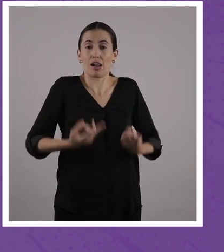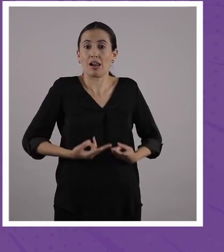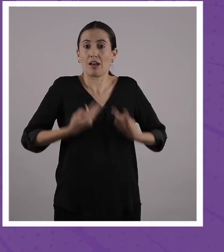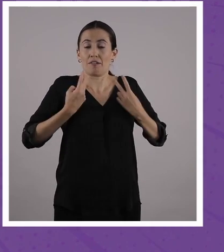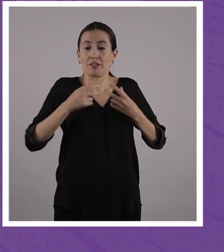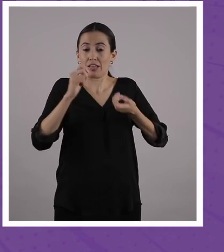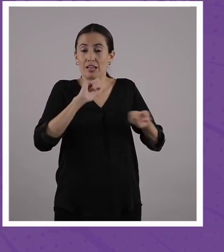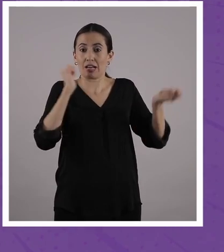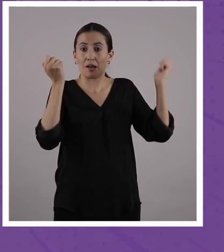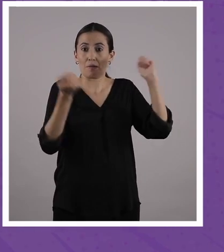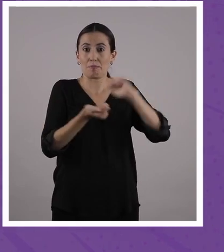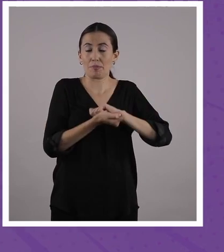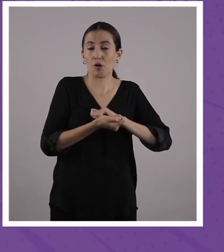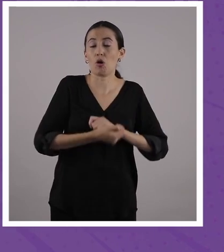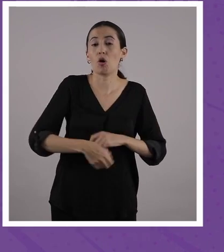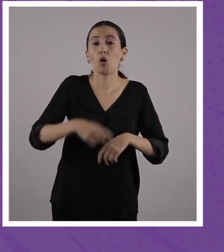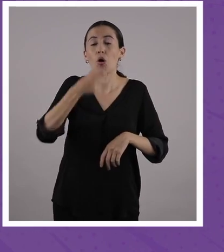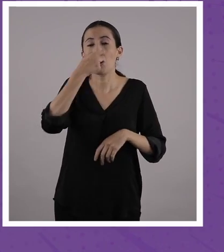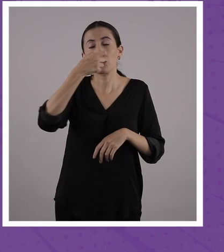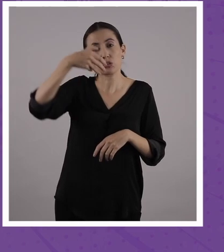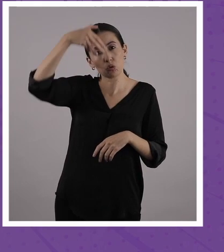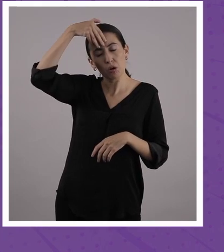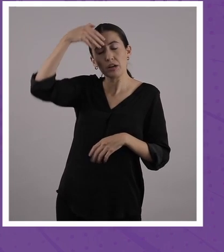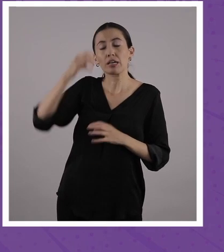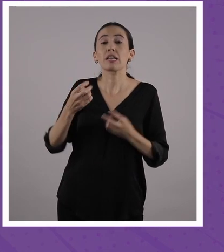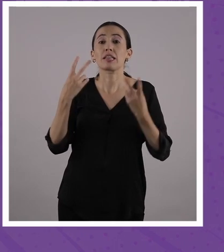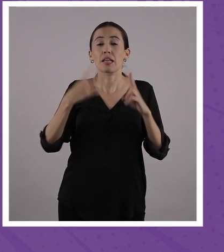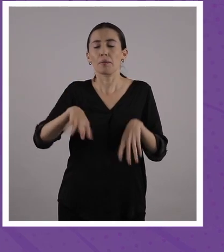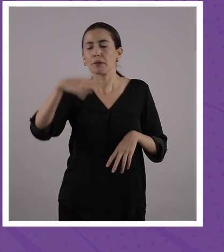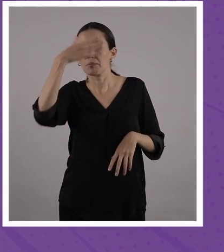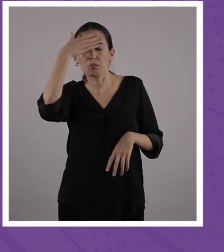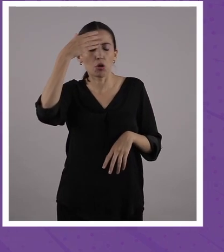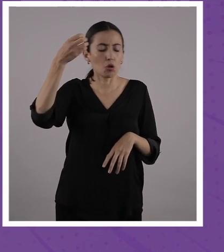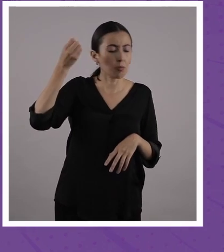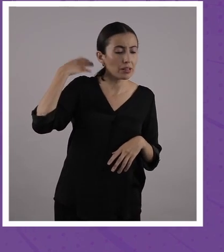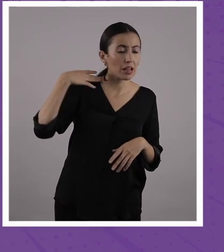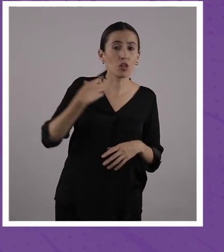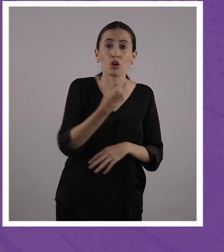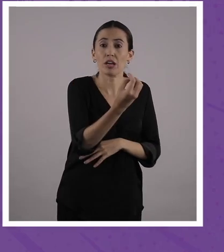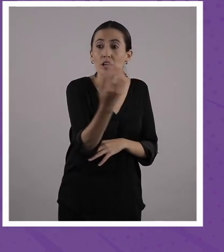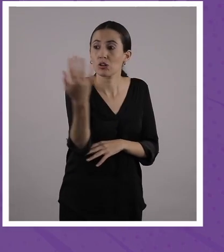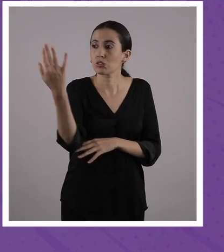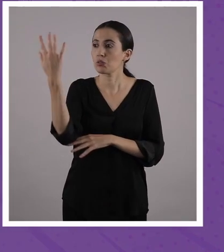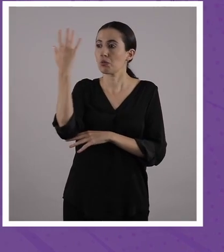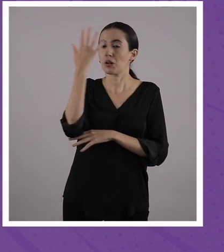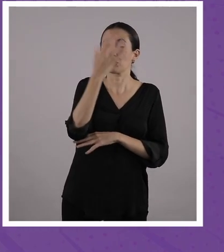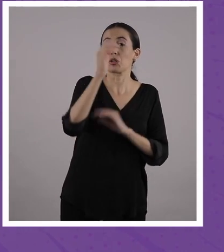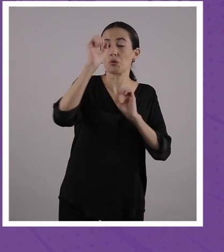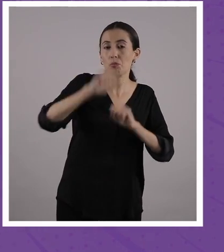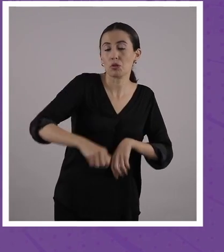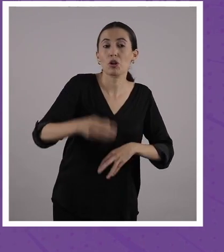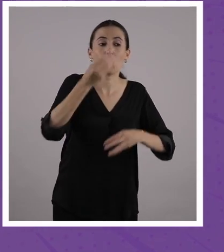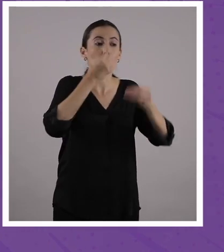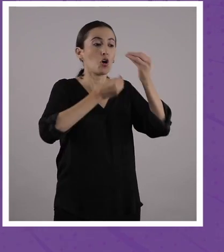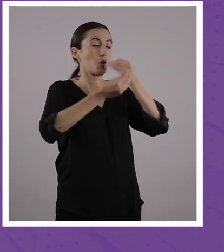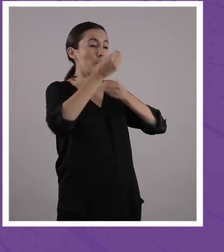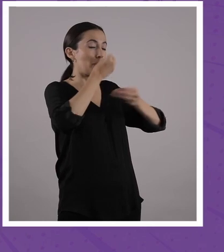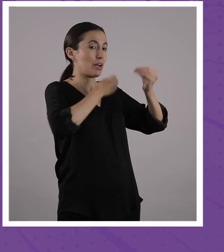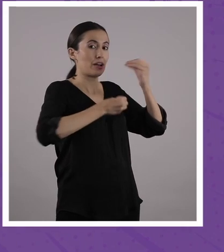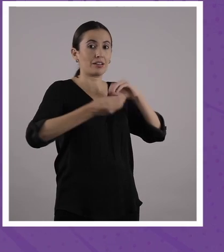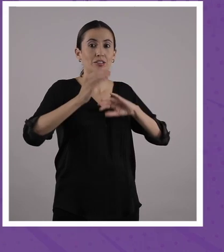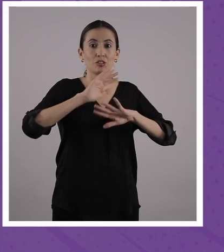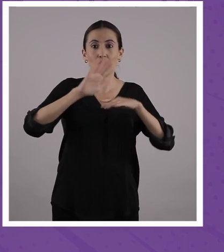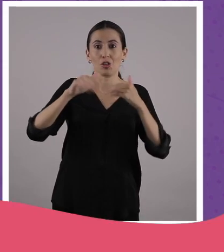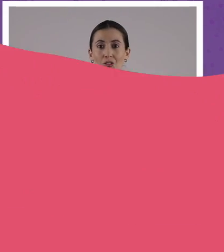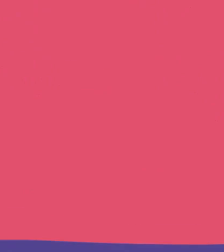Shuar cambió por completo. El dolor fue olvidado, las plantas se elevaron en los huertos y cubrieron el suelo